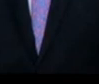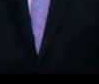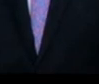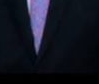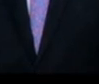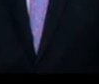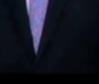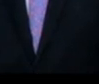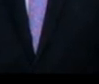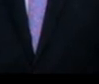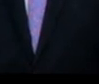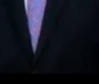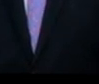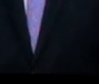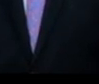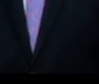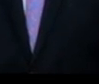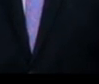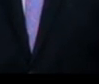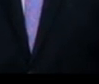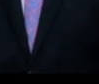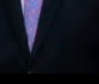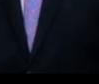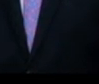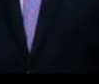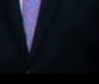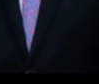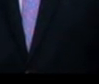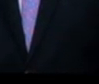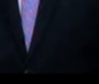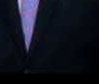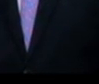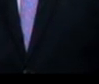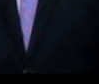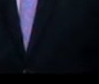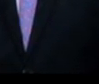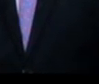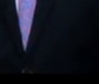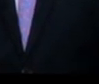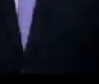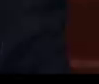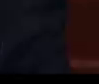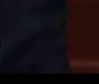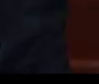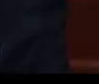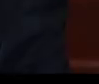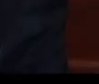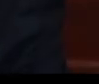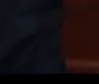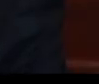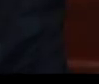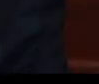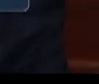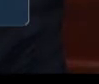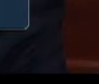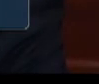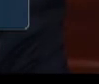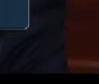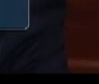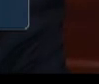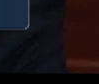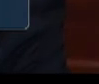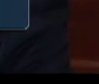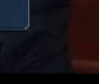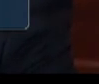amplia disposición para compartir información precisa del Estado que guarda la Secretaría de Educación Pública. Durante estos meses ha sido